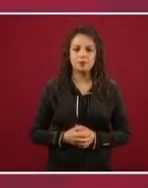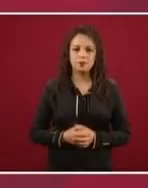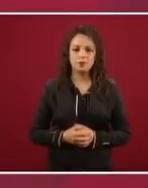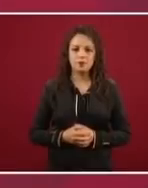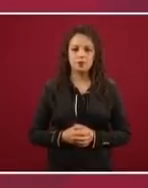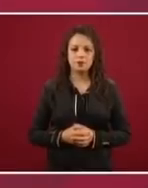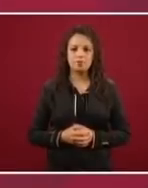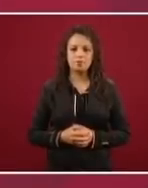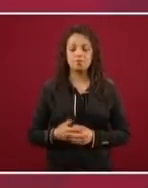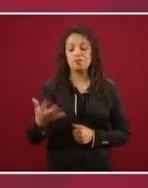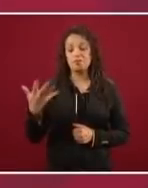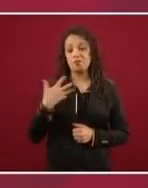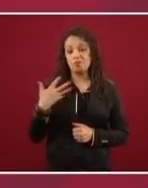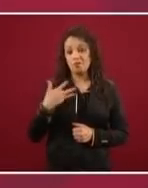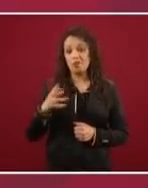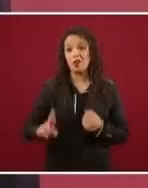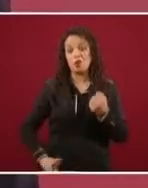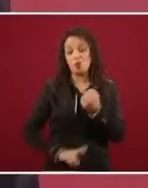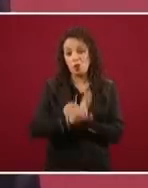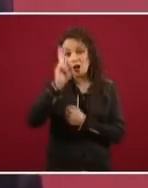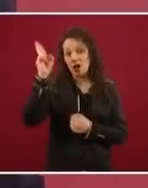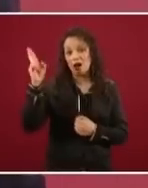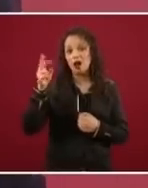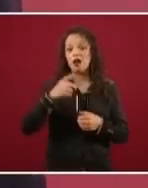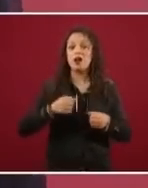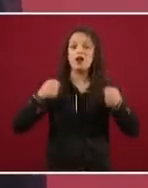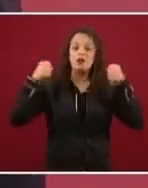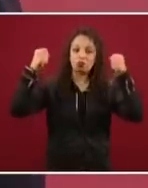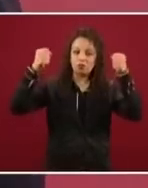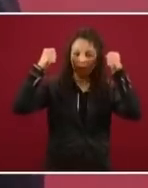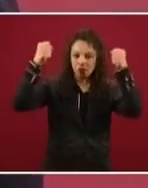huelgas manifestaciones